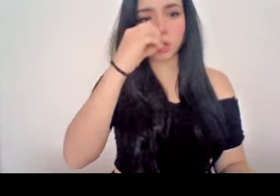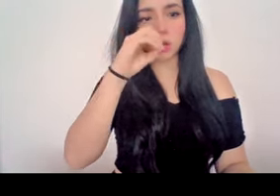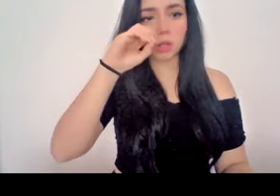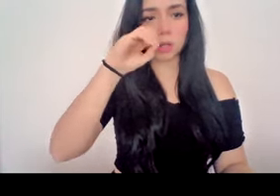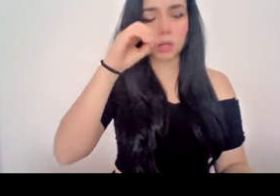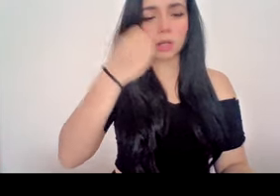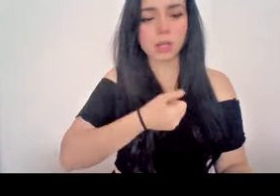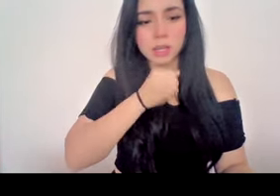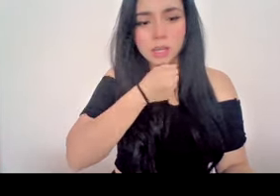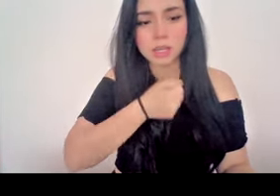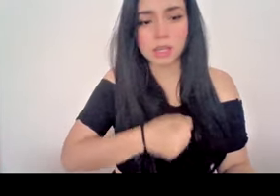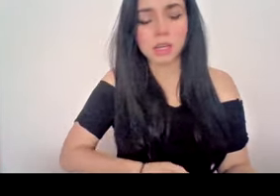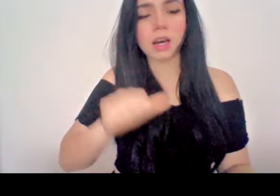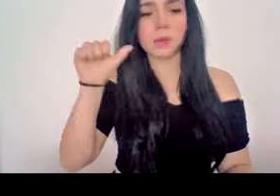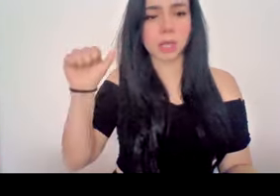Abuelo.